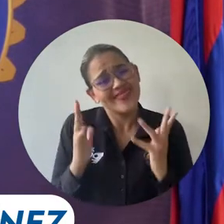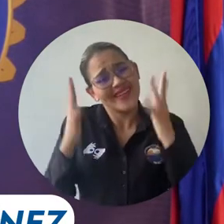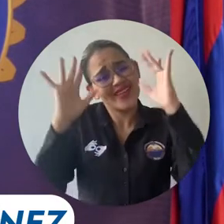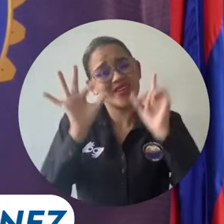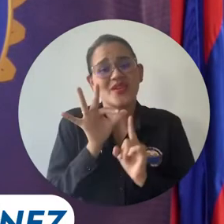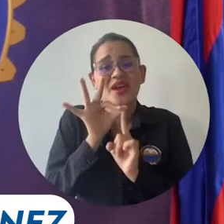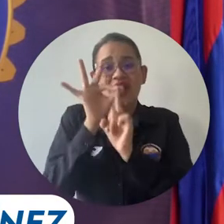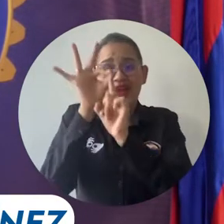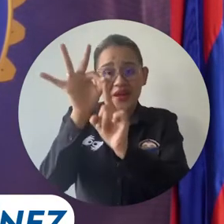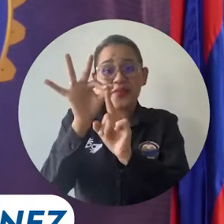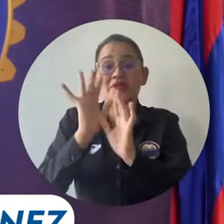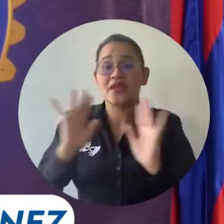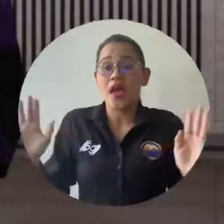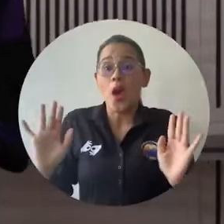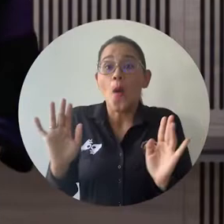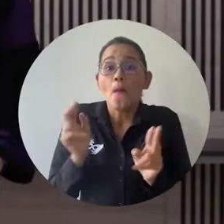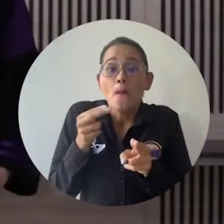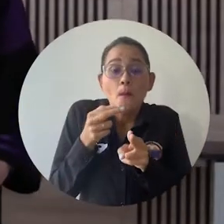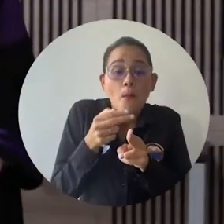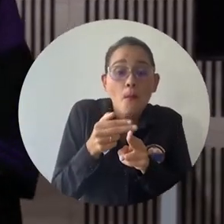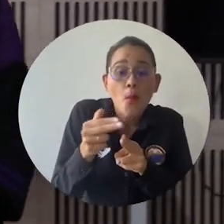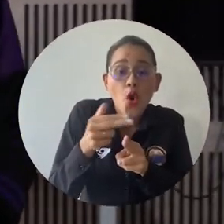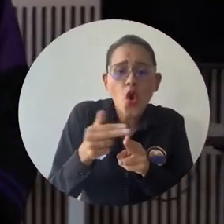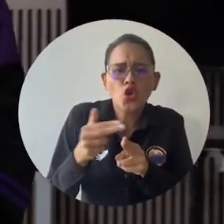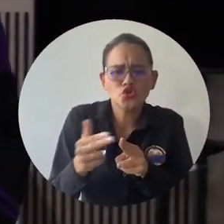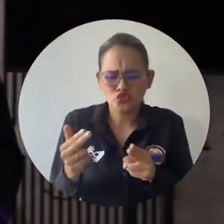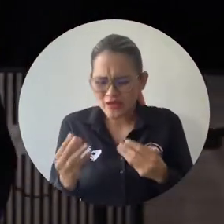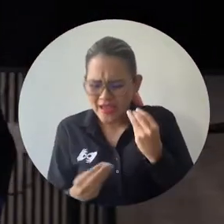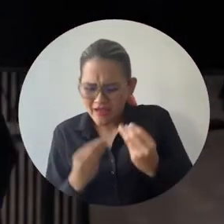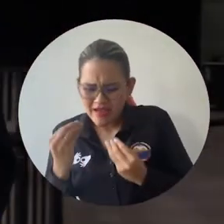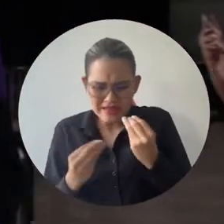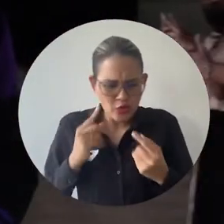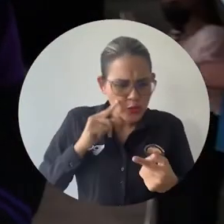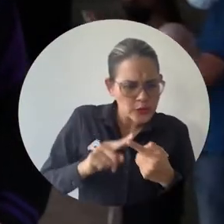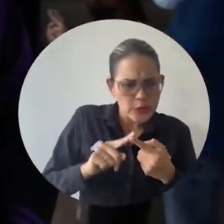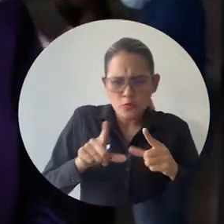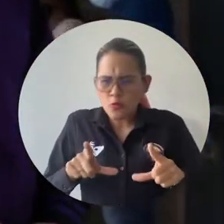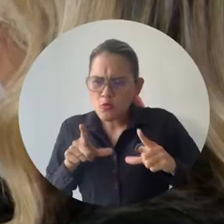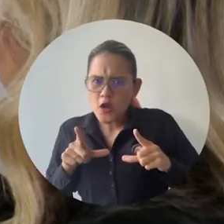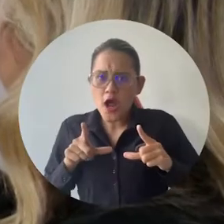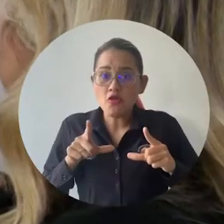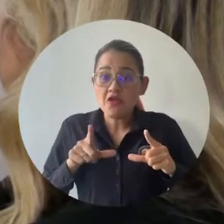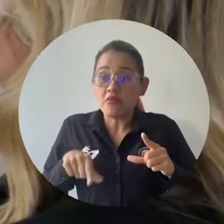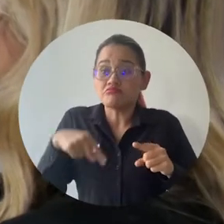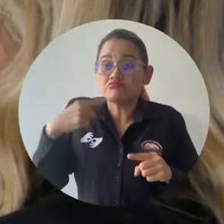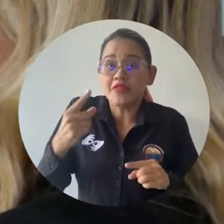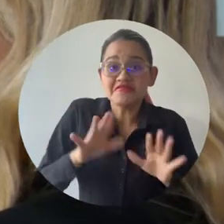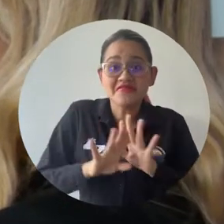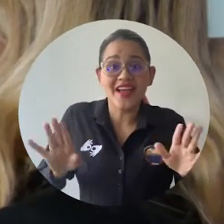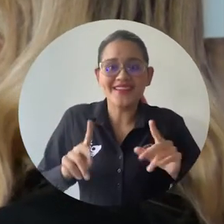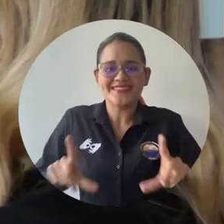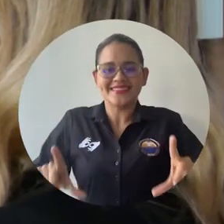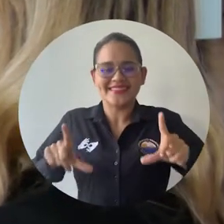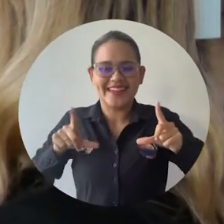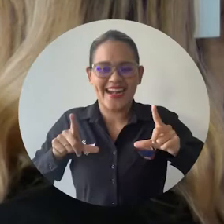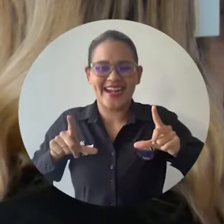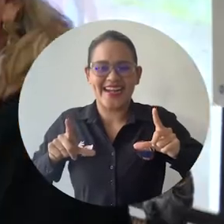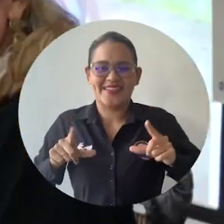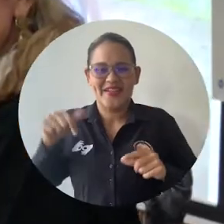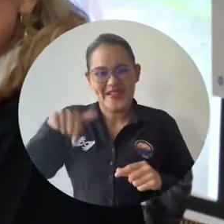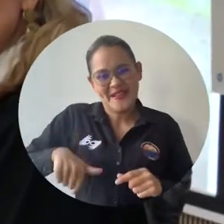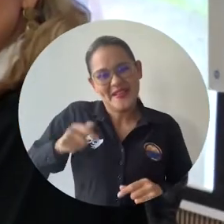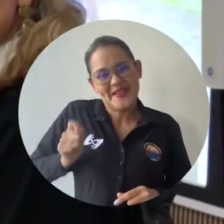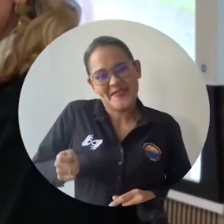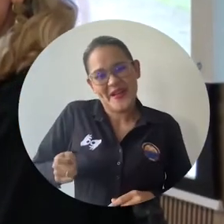culminar ese primer paso que los permite aplicar a una de las opciones de grado para luego obtener el título de